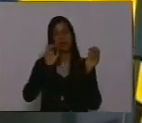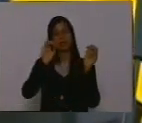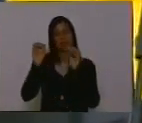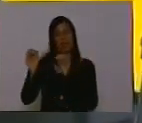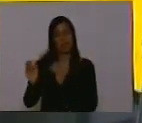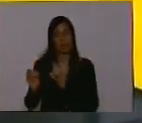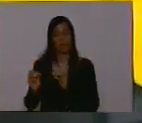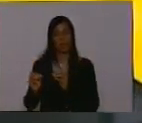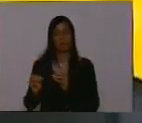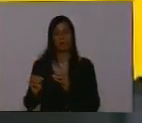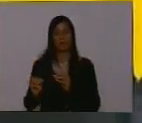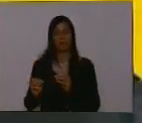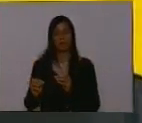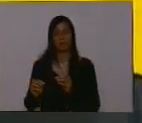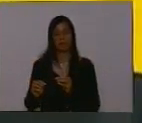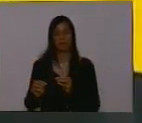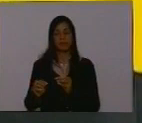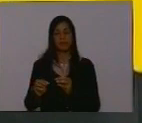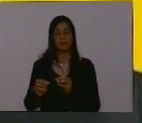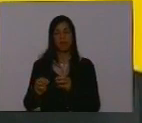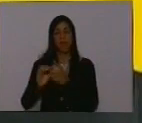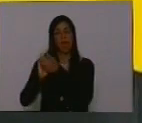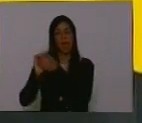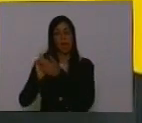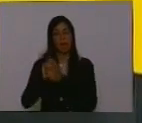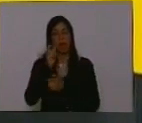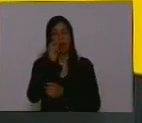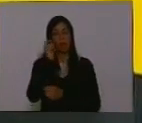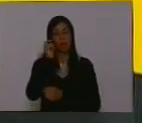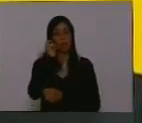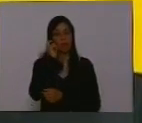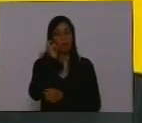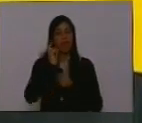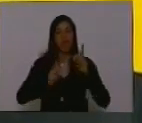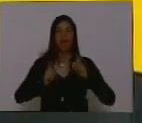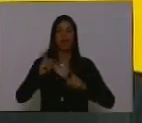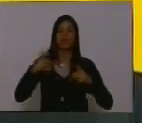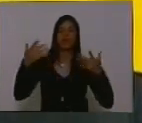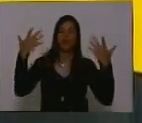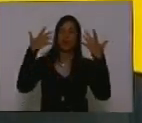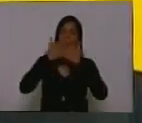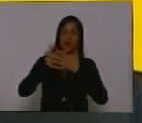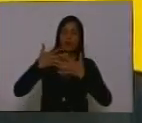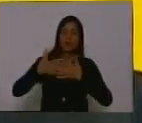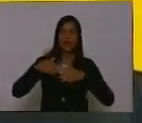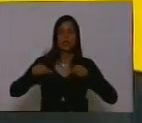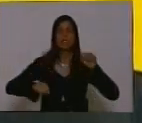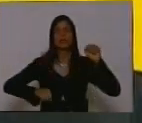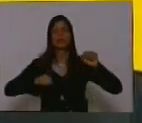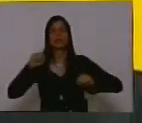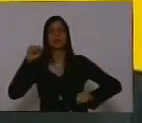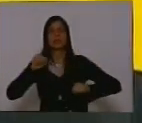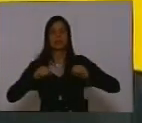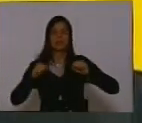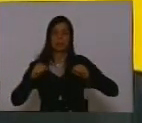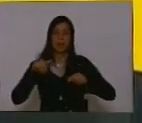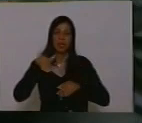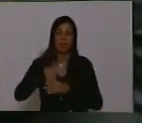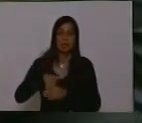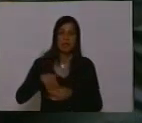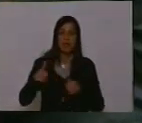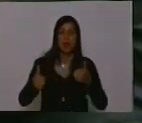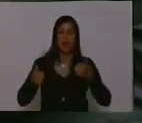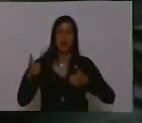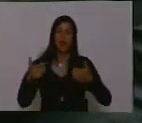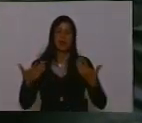a esos camaradas que todavía están indecisos, que están ahí dudando, que no saben, que